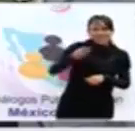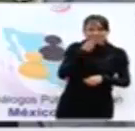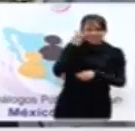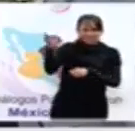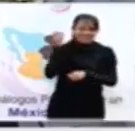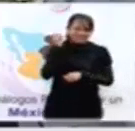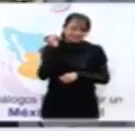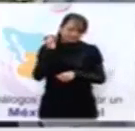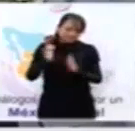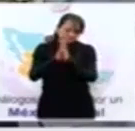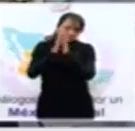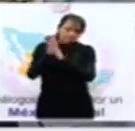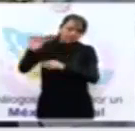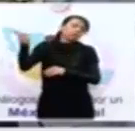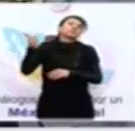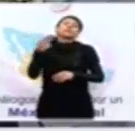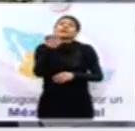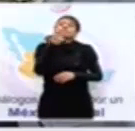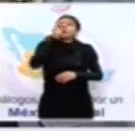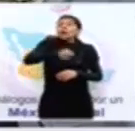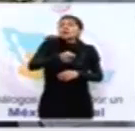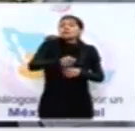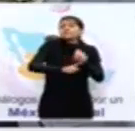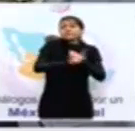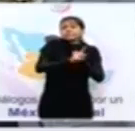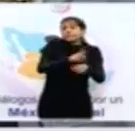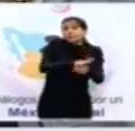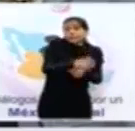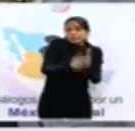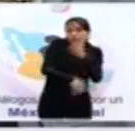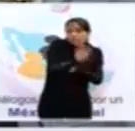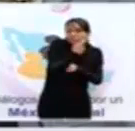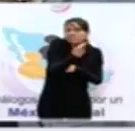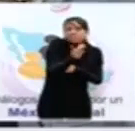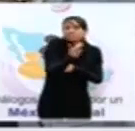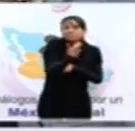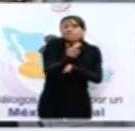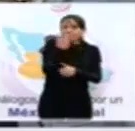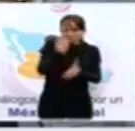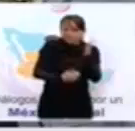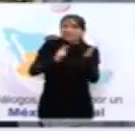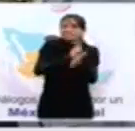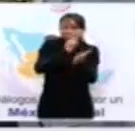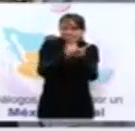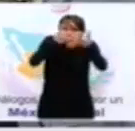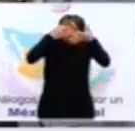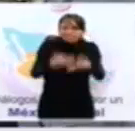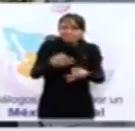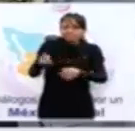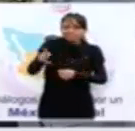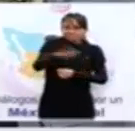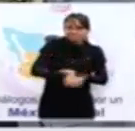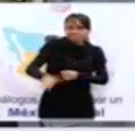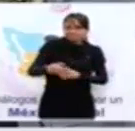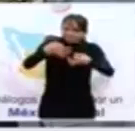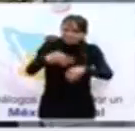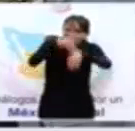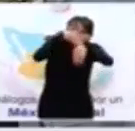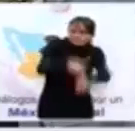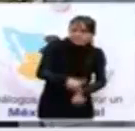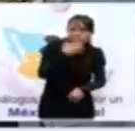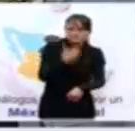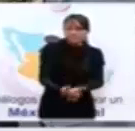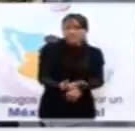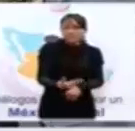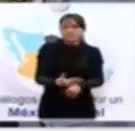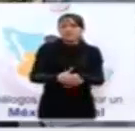dinero, sino es un problema de política pública, ¿no? Y aquí hay un problema central. Hemos definido, ¿no?, sin